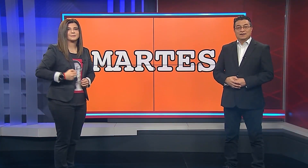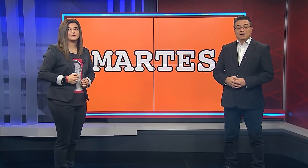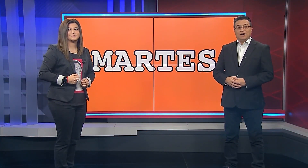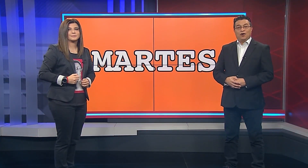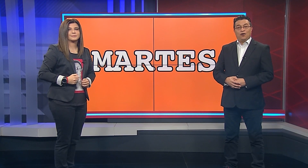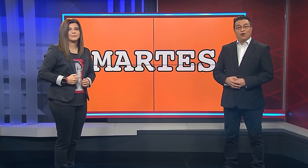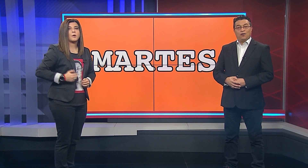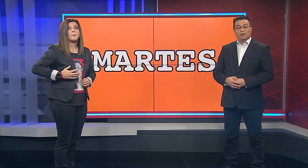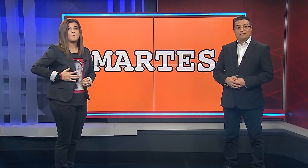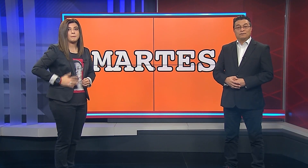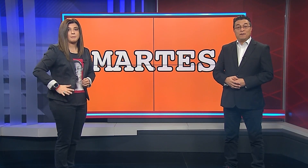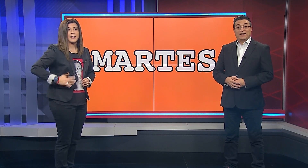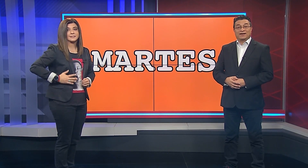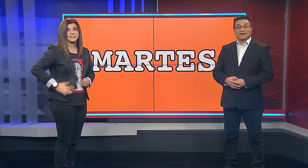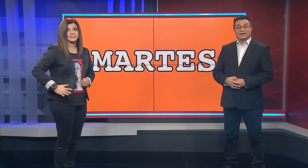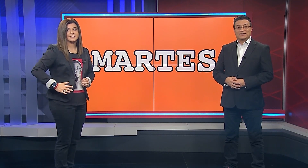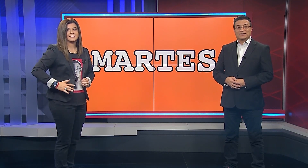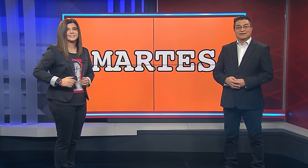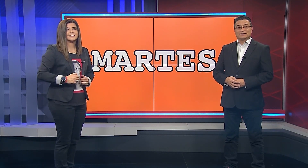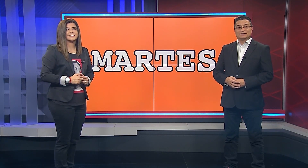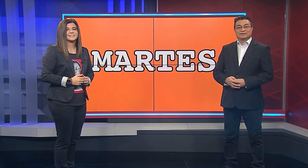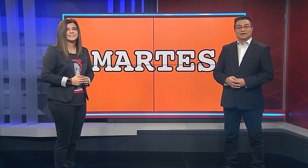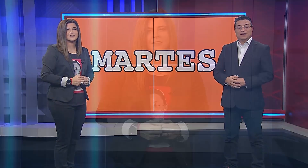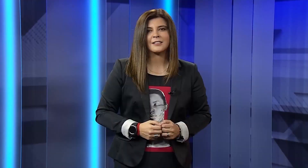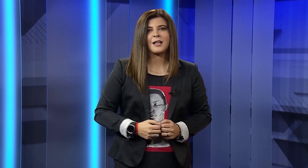Martes o martes.